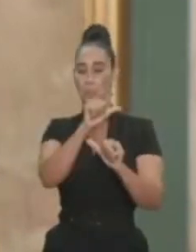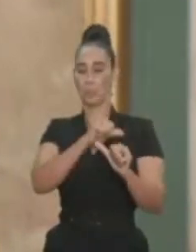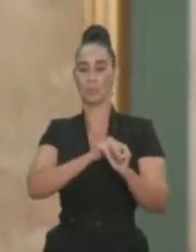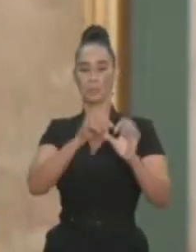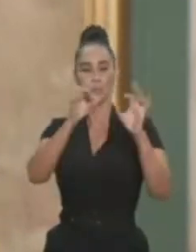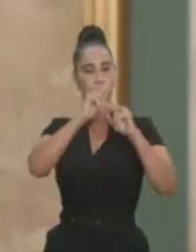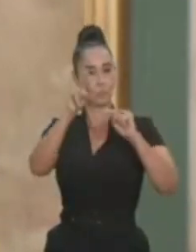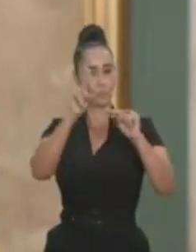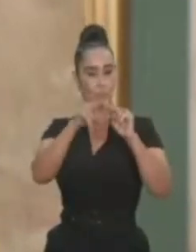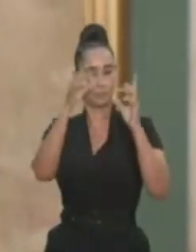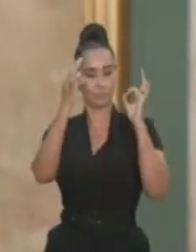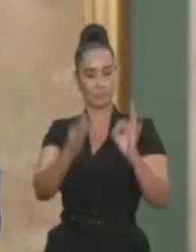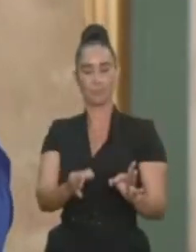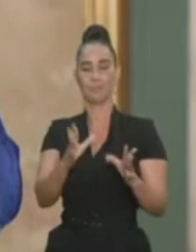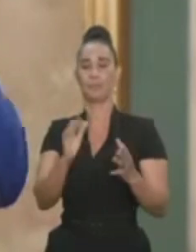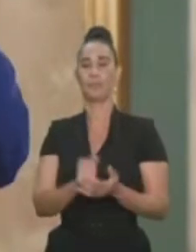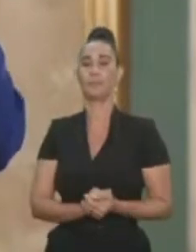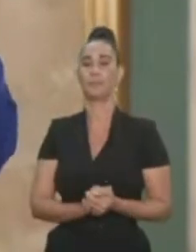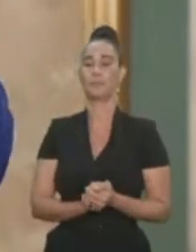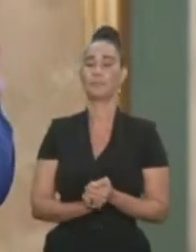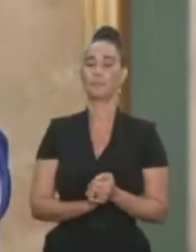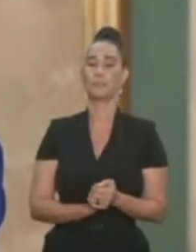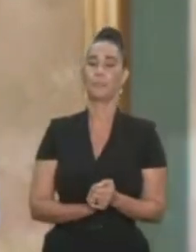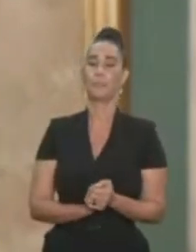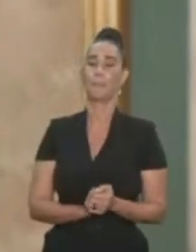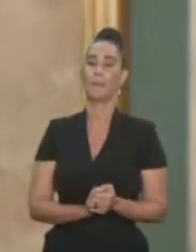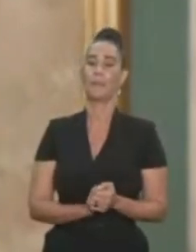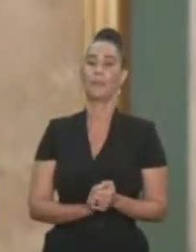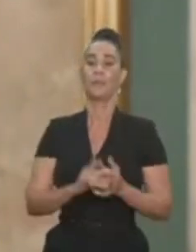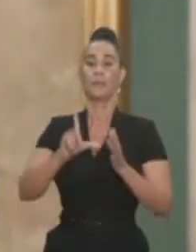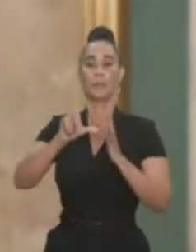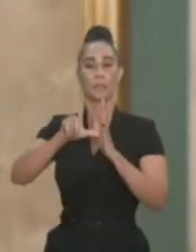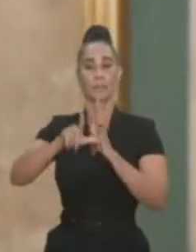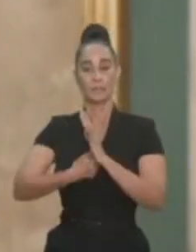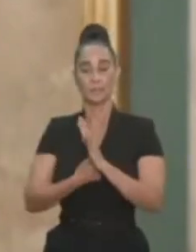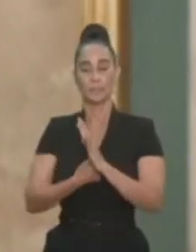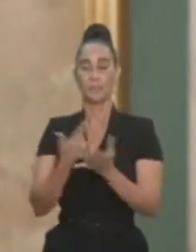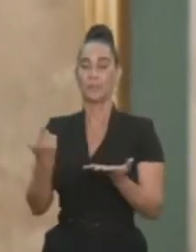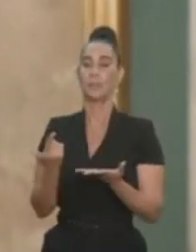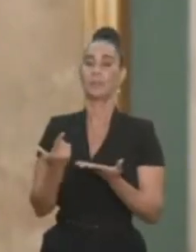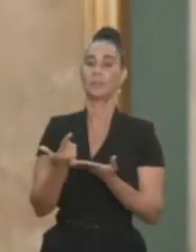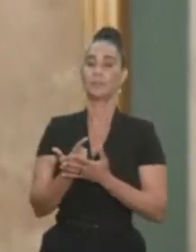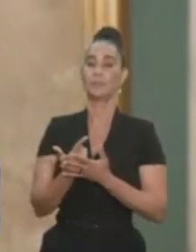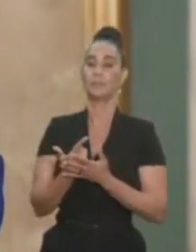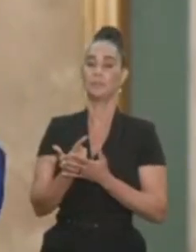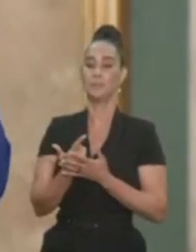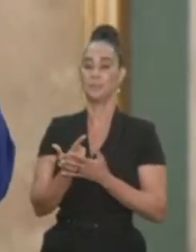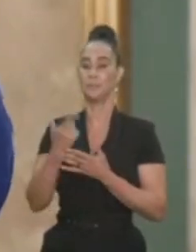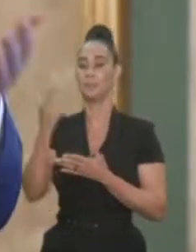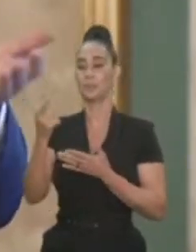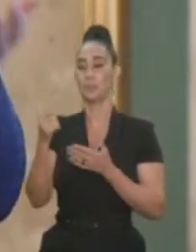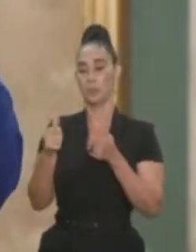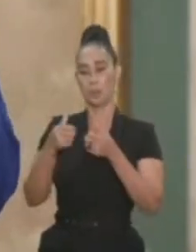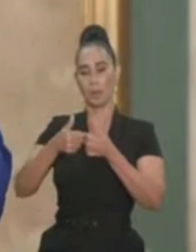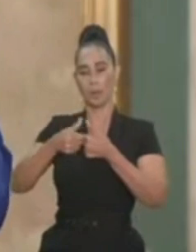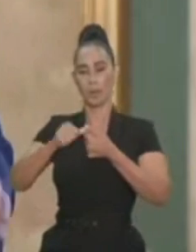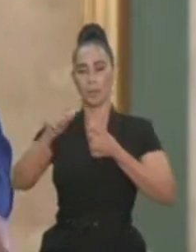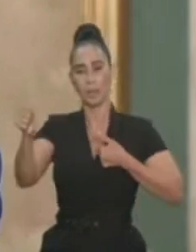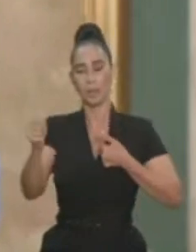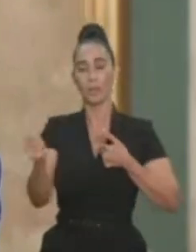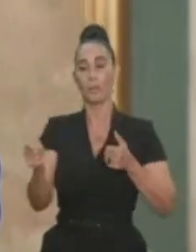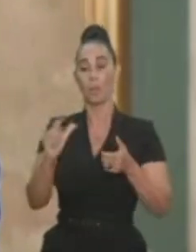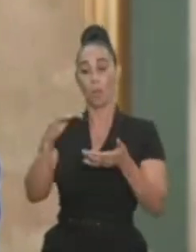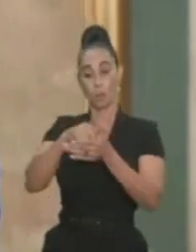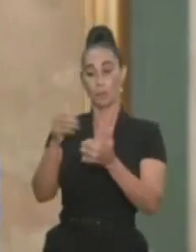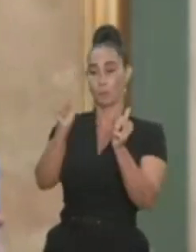contrario. Y después tuvimos tiempo, como es normal, que él tuvo a distancia, después estuvimos